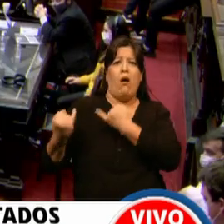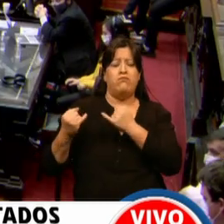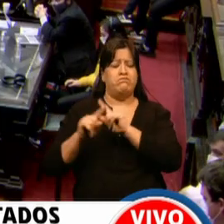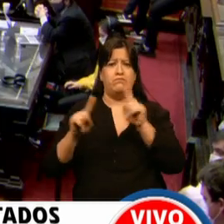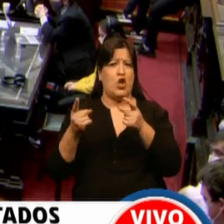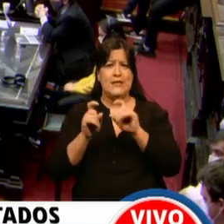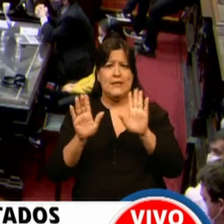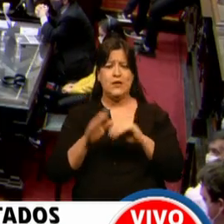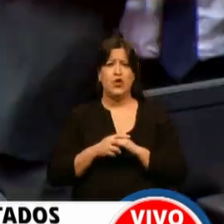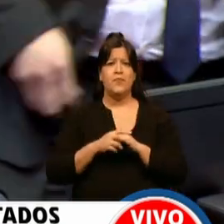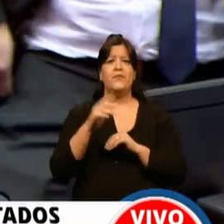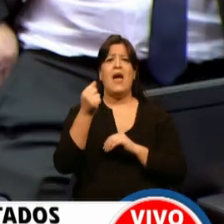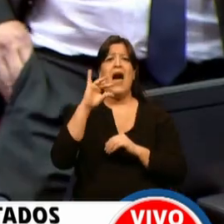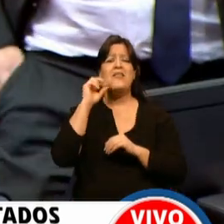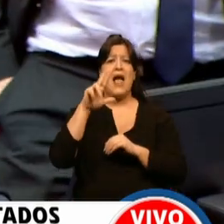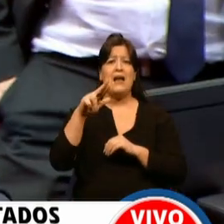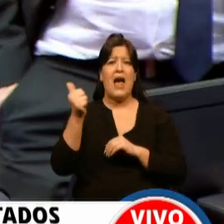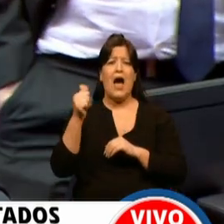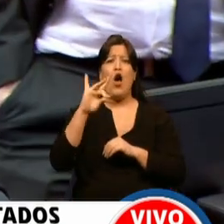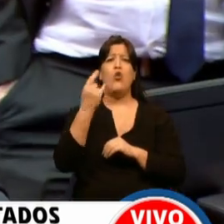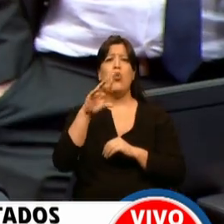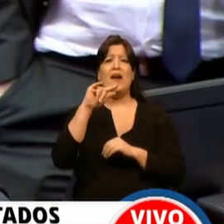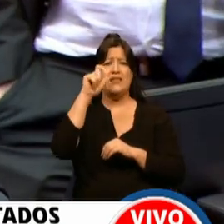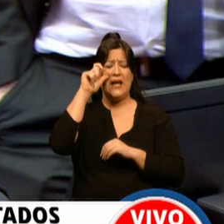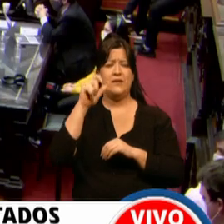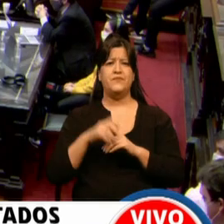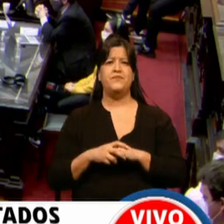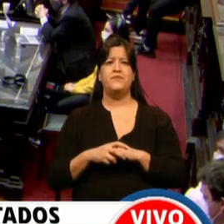adriana ruarte diputada adriana ruarte